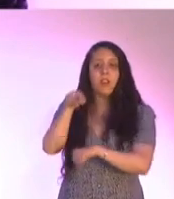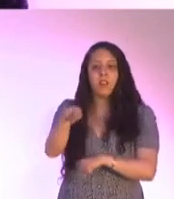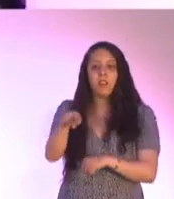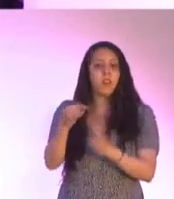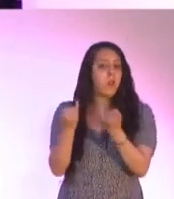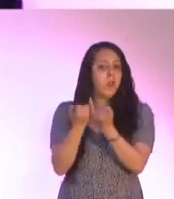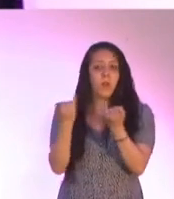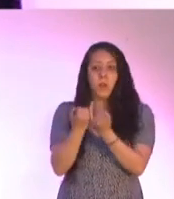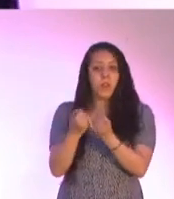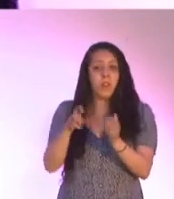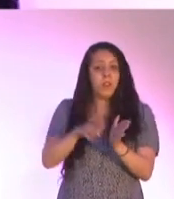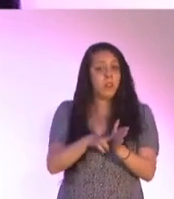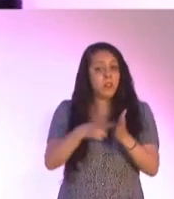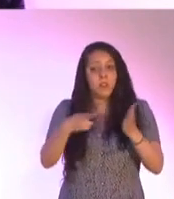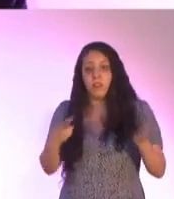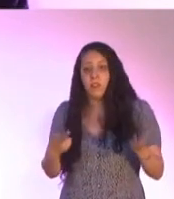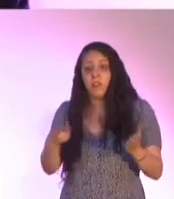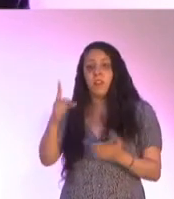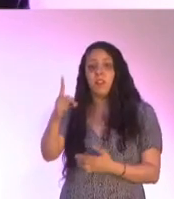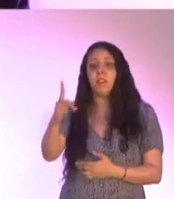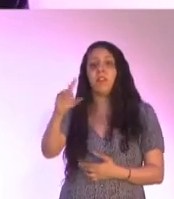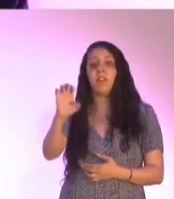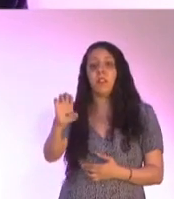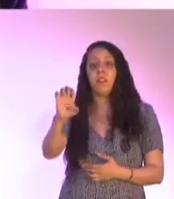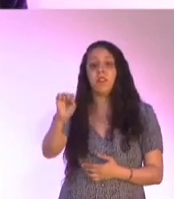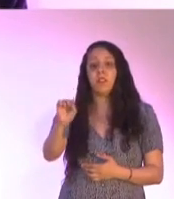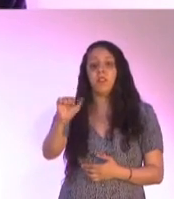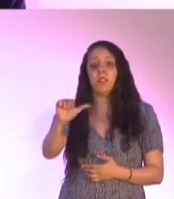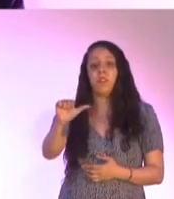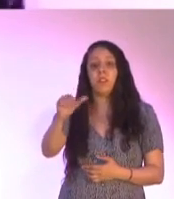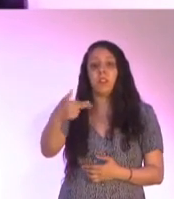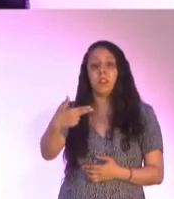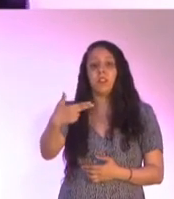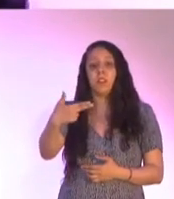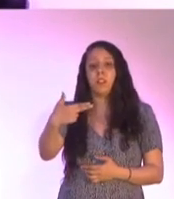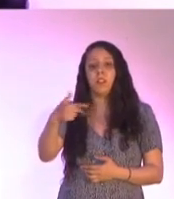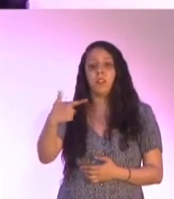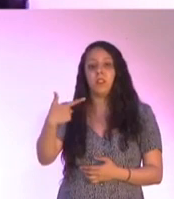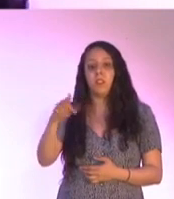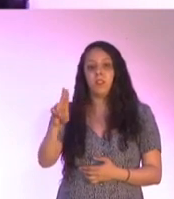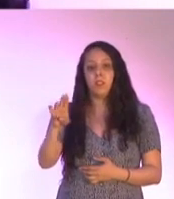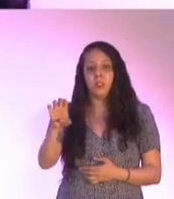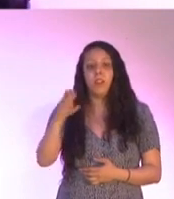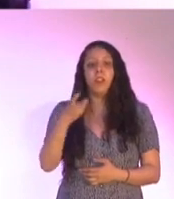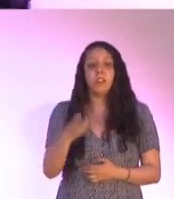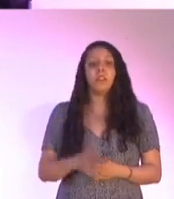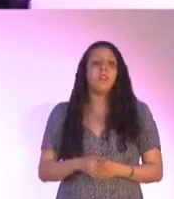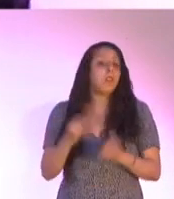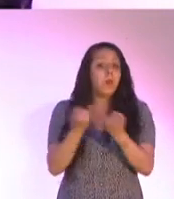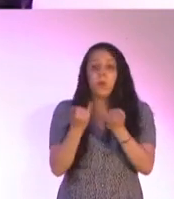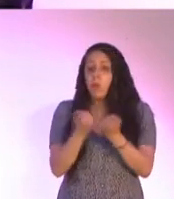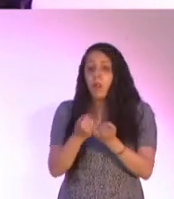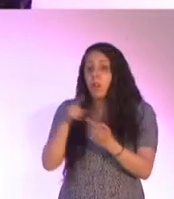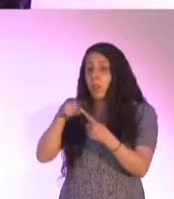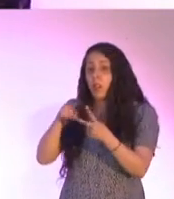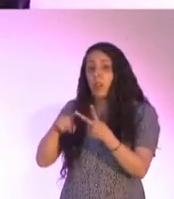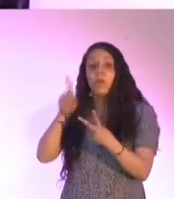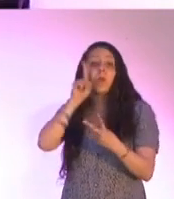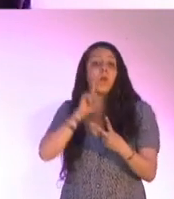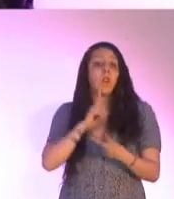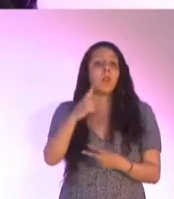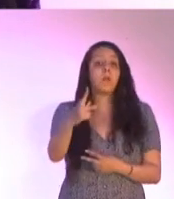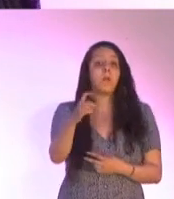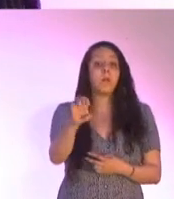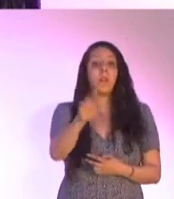novela absolutamente impresionante que junto con perras de los libros que más contentos hemos estado